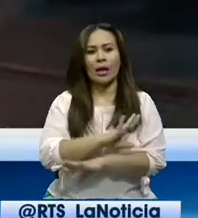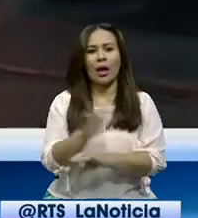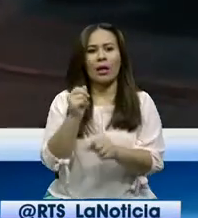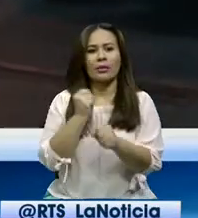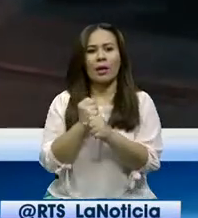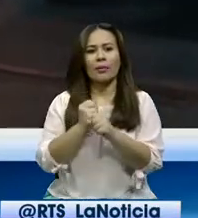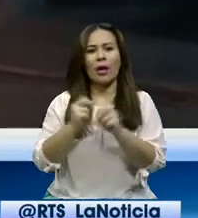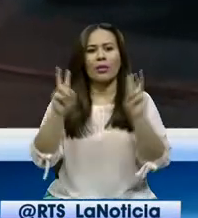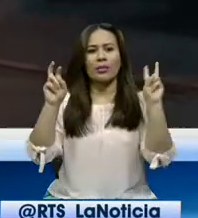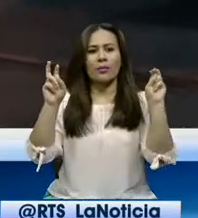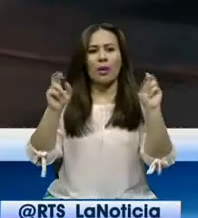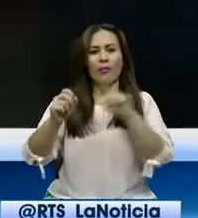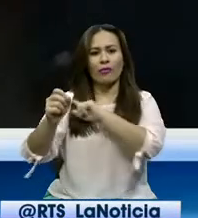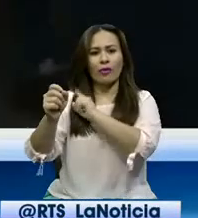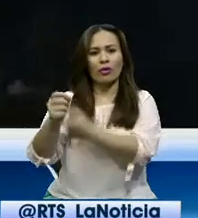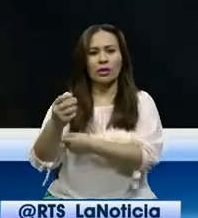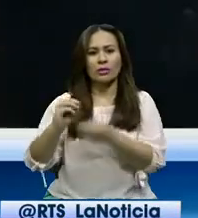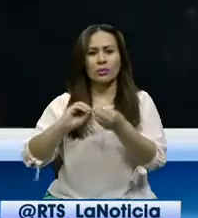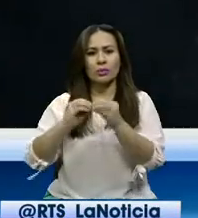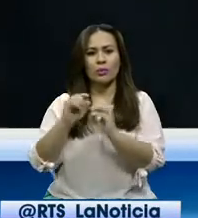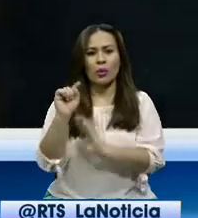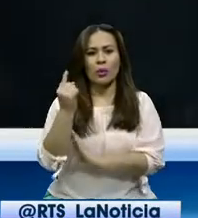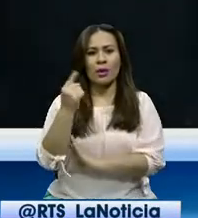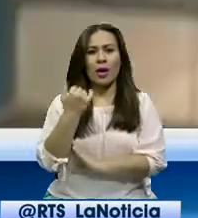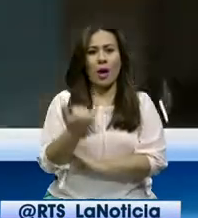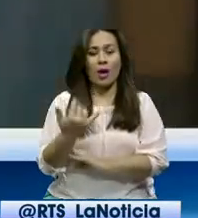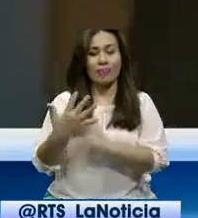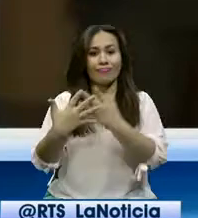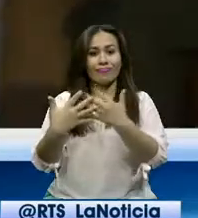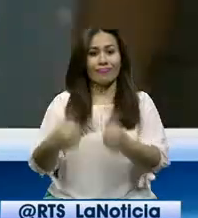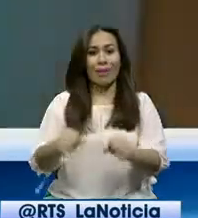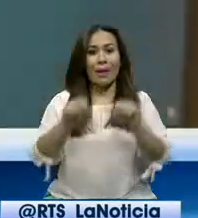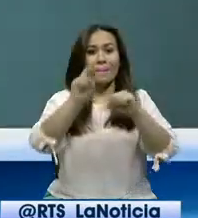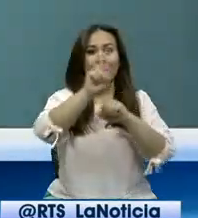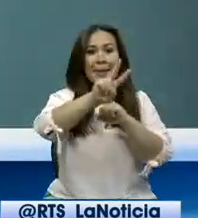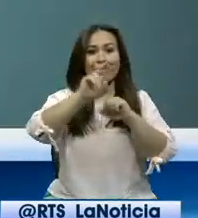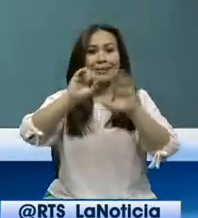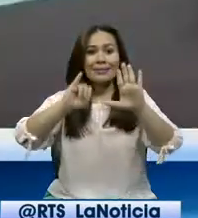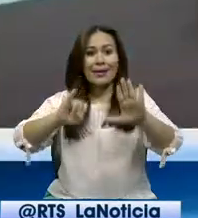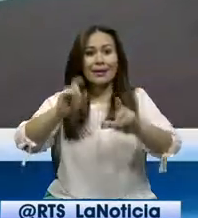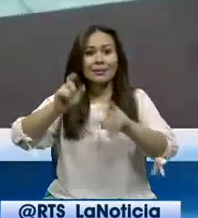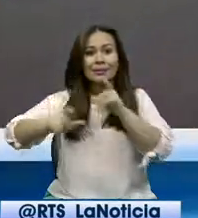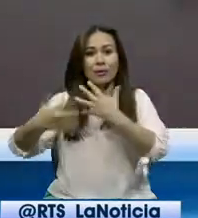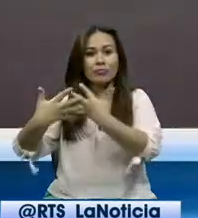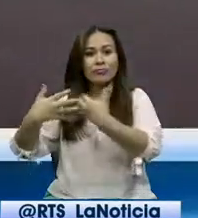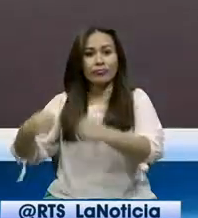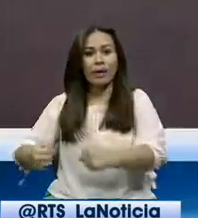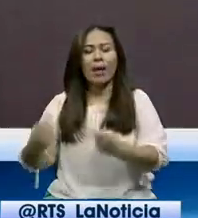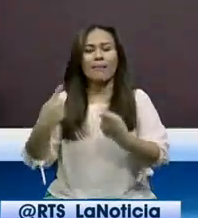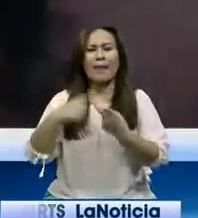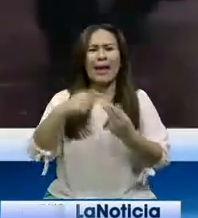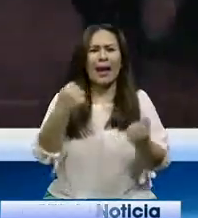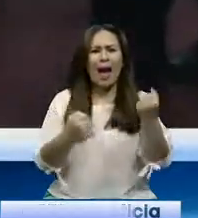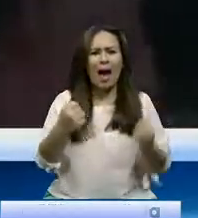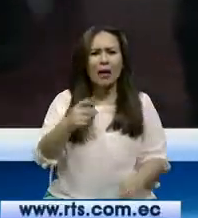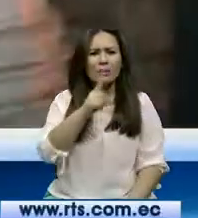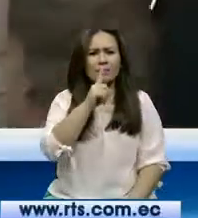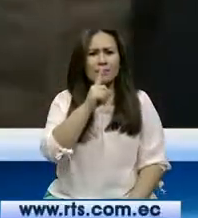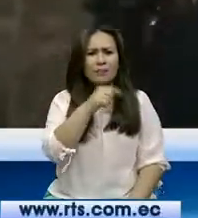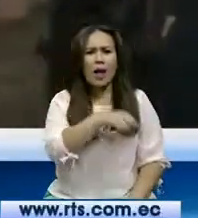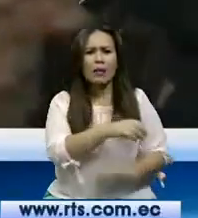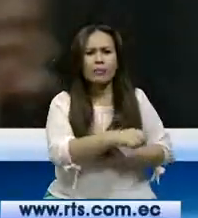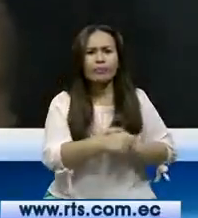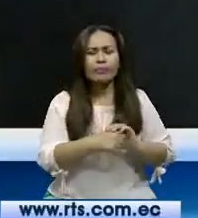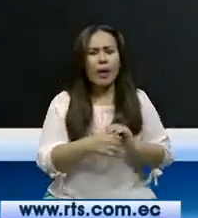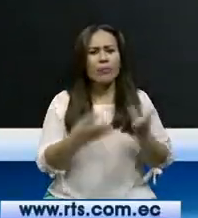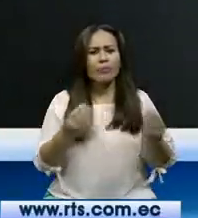operativo Fortaleza 1 fue de 26 detenidos, varios vehículos decomisados y la desarticulación de una presunta organización bien